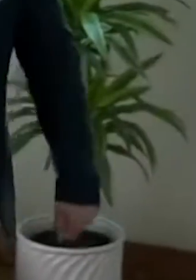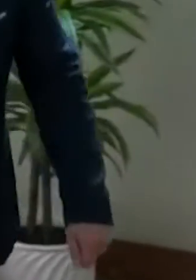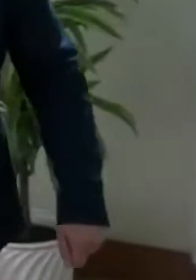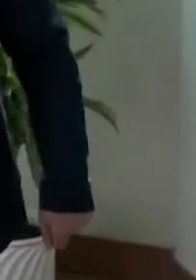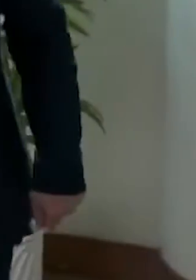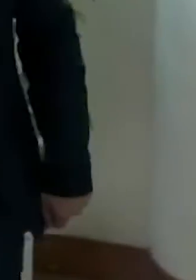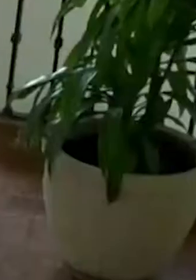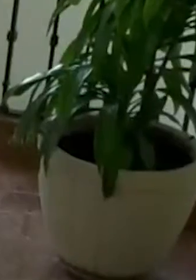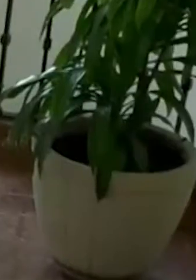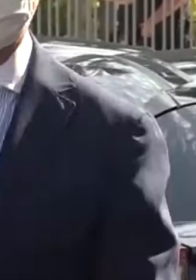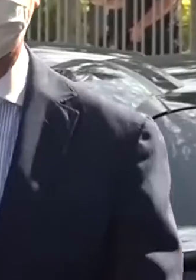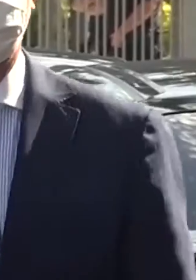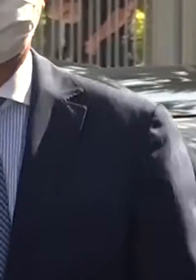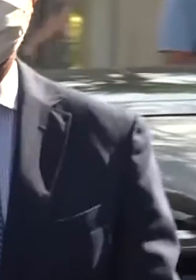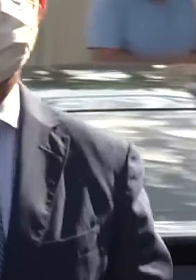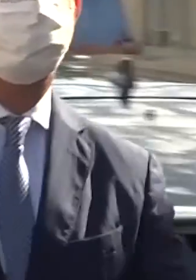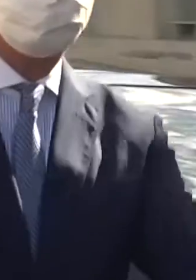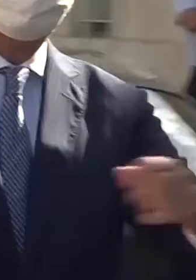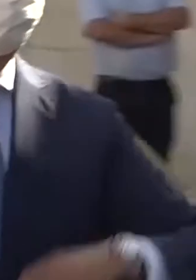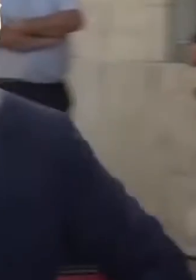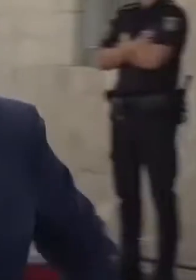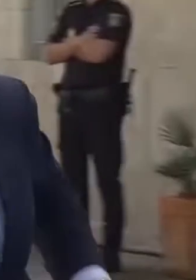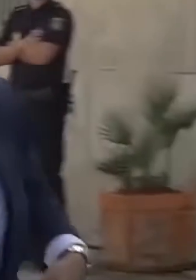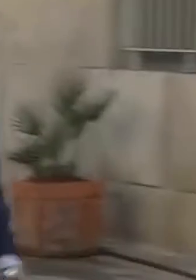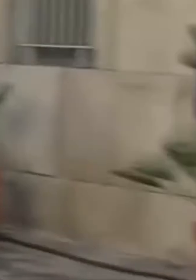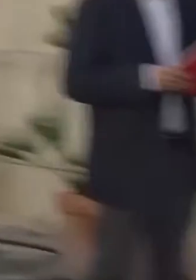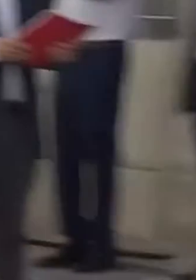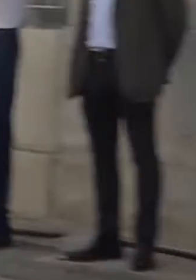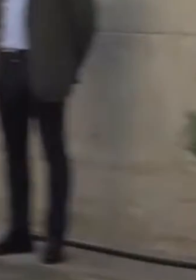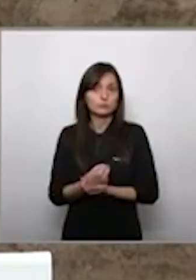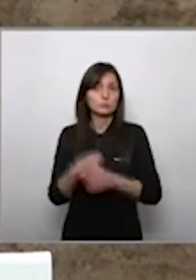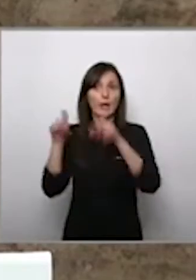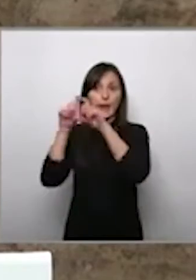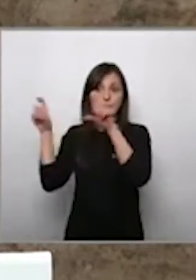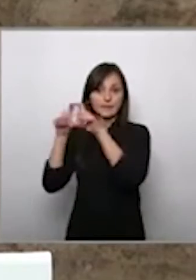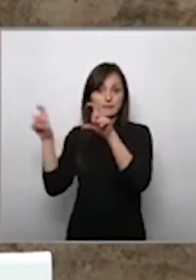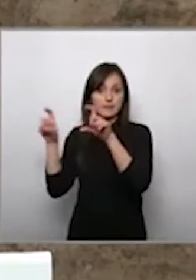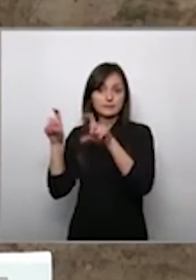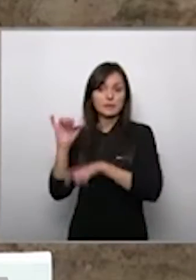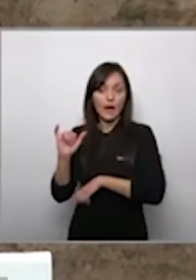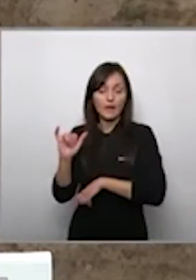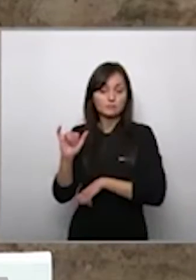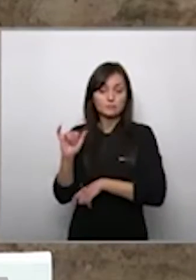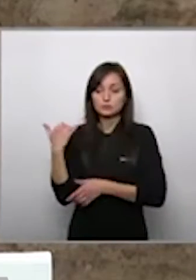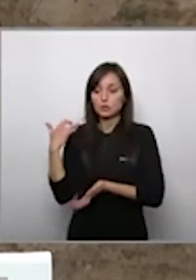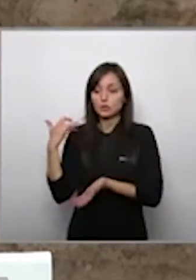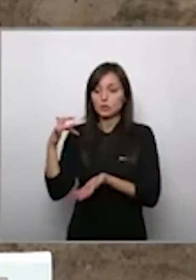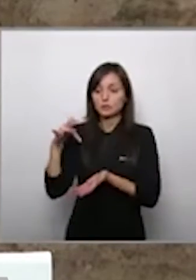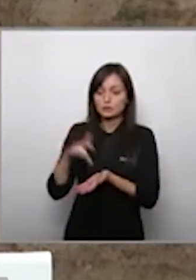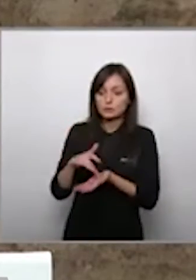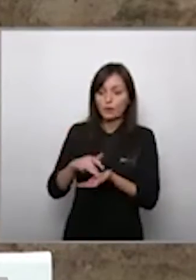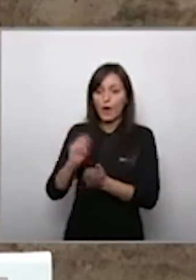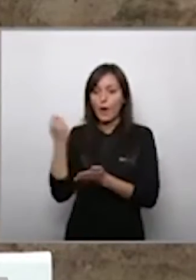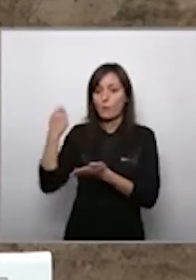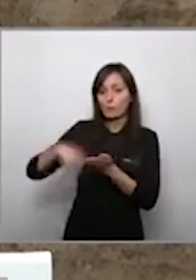consellera de Transparencia en el Scorch, una petición que Puig recibía con sorpresa. Que en un momento determinado tienen algún tipo de